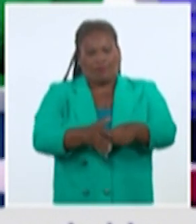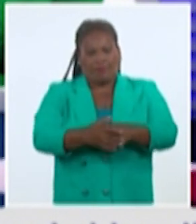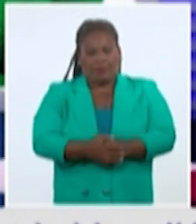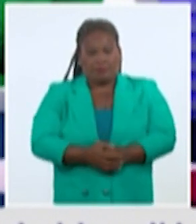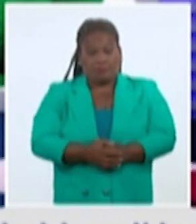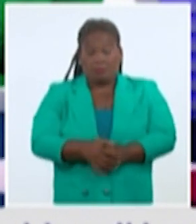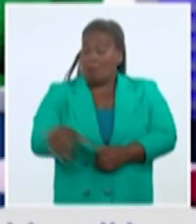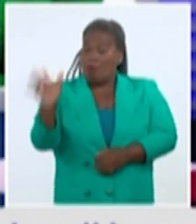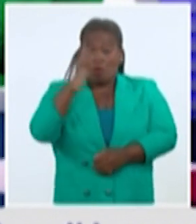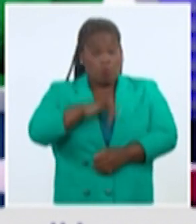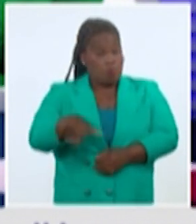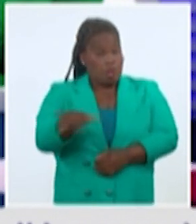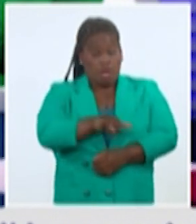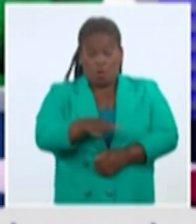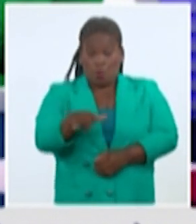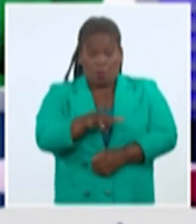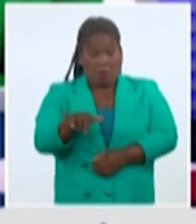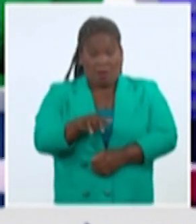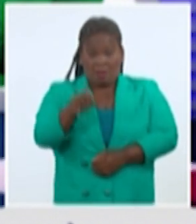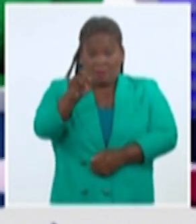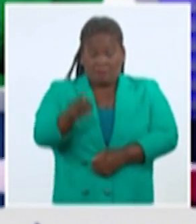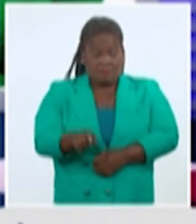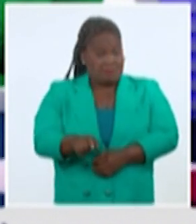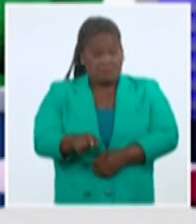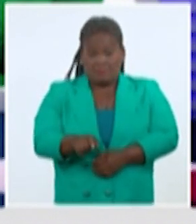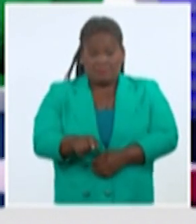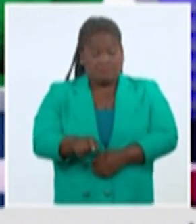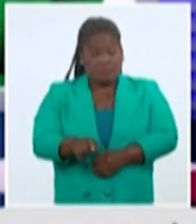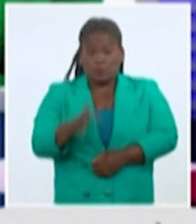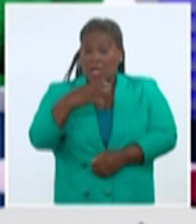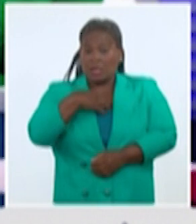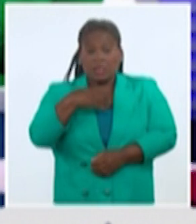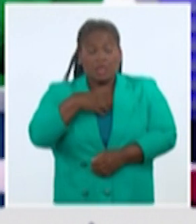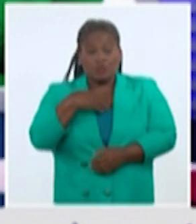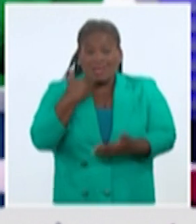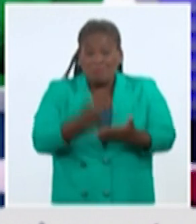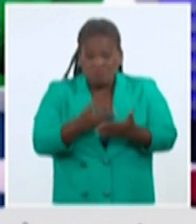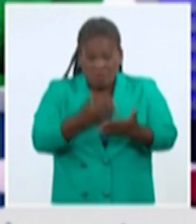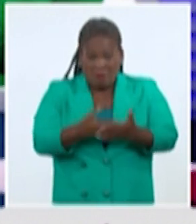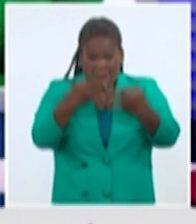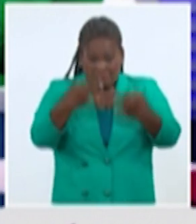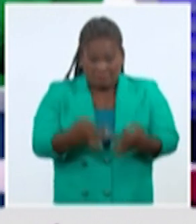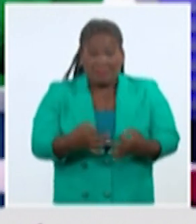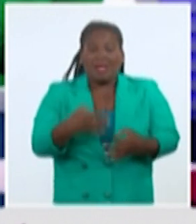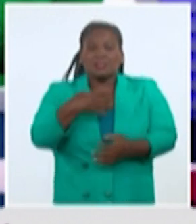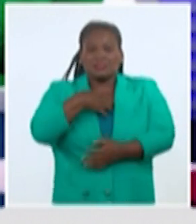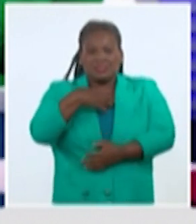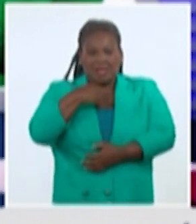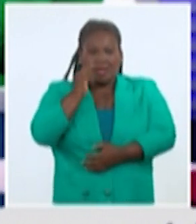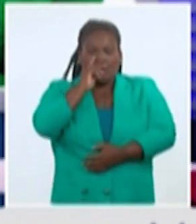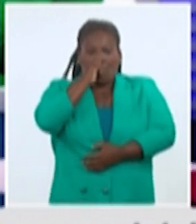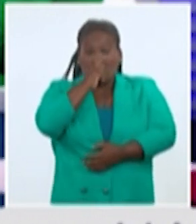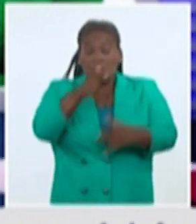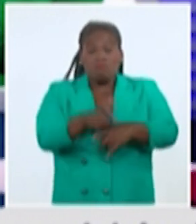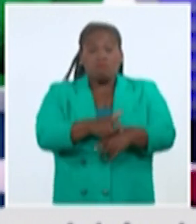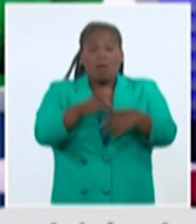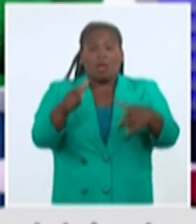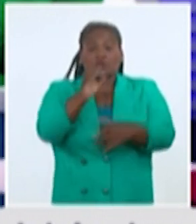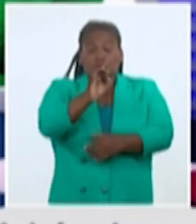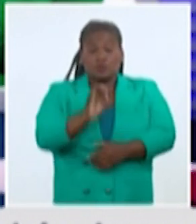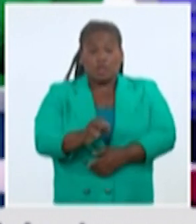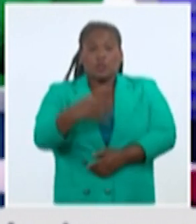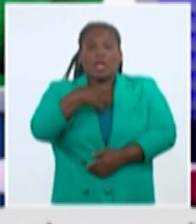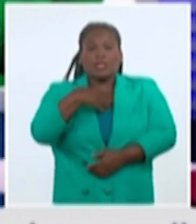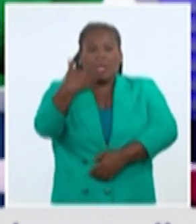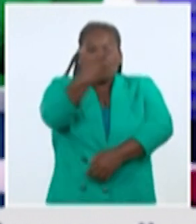personas que no haya una evidencia de haberse enfermado de COVID, donde su mayor recomendación es tener un esquema completo de